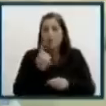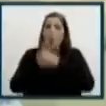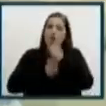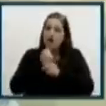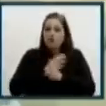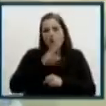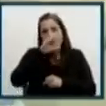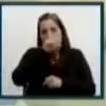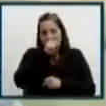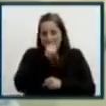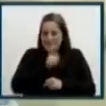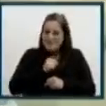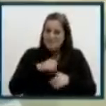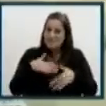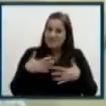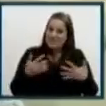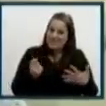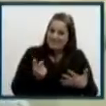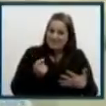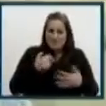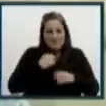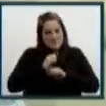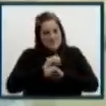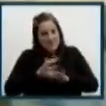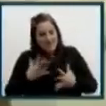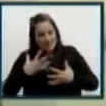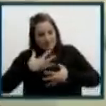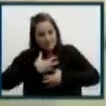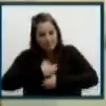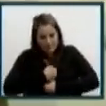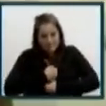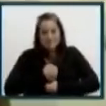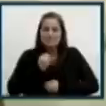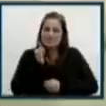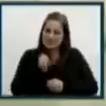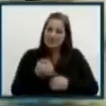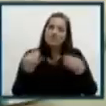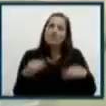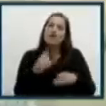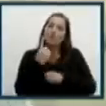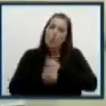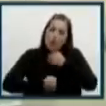digerir, lo tenía de trantó y no quería bajar. No pasaba, eso quedaba acá, ¿no?